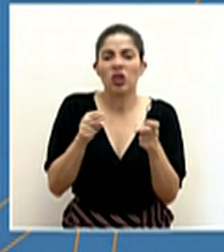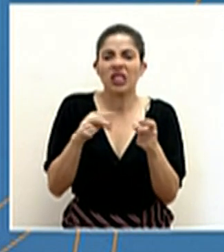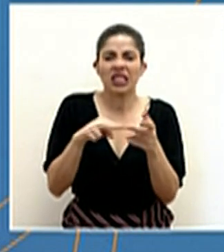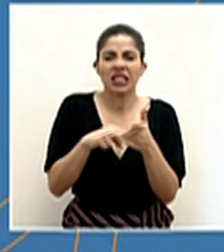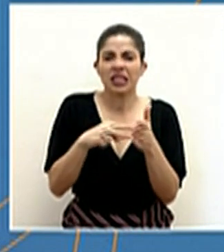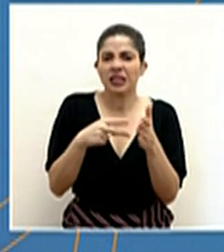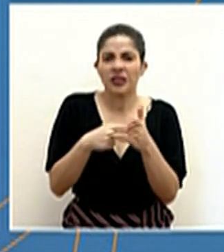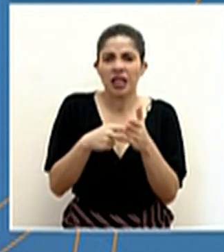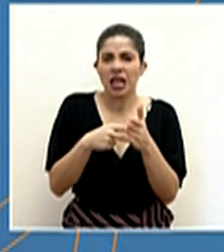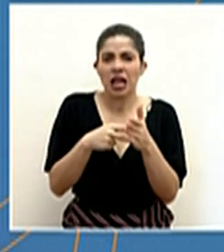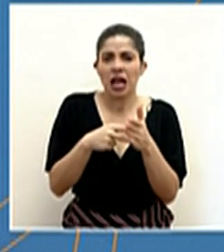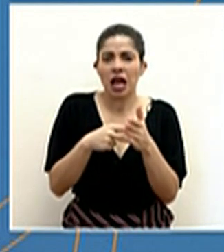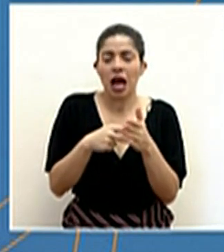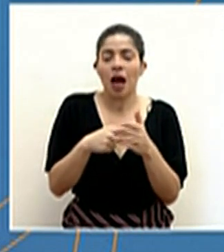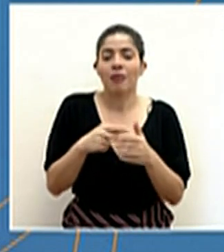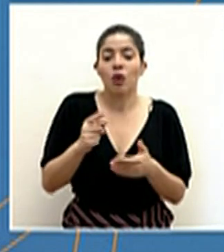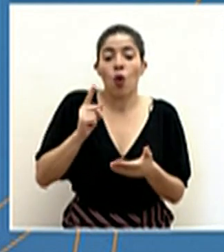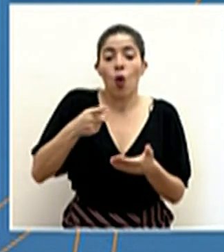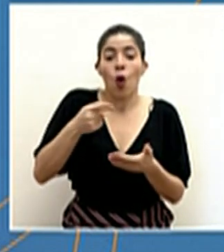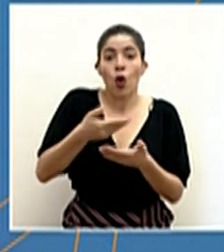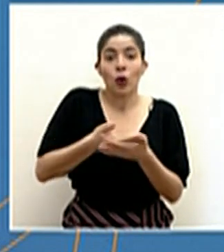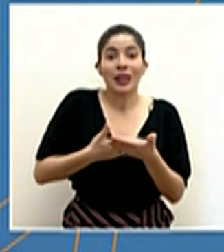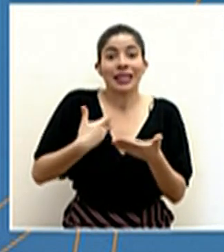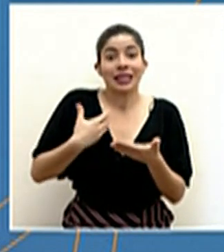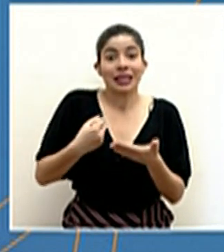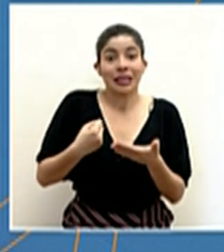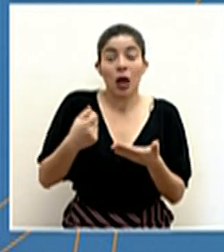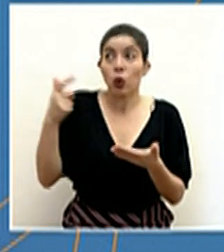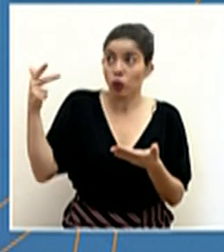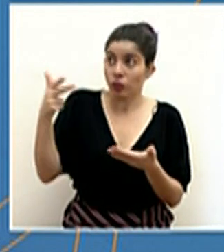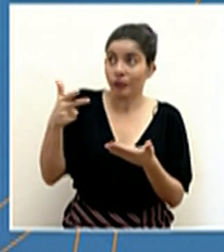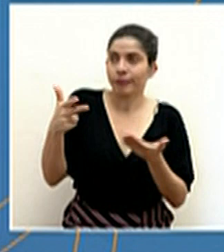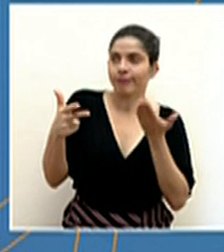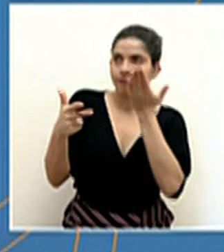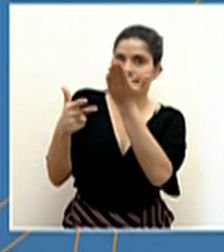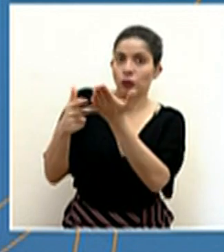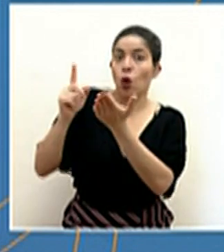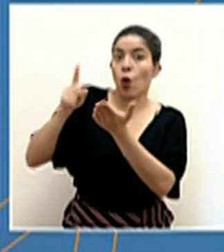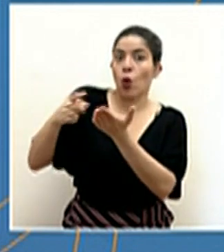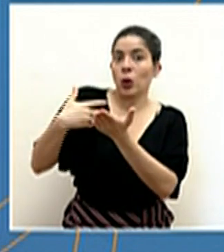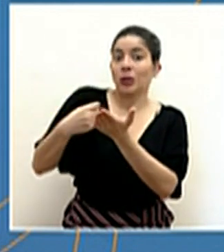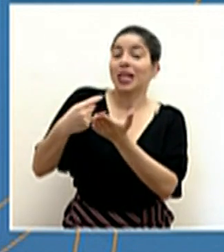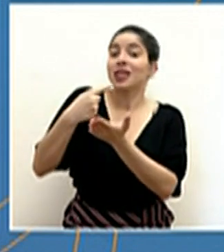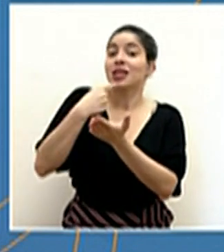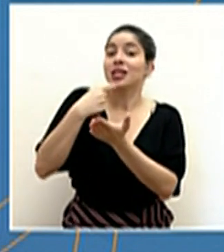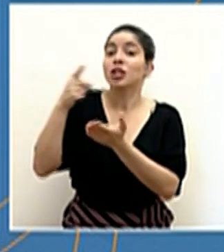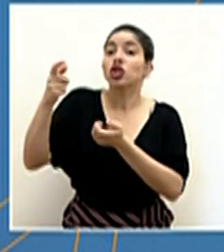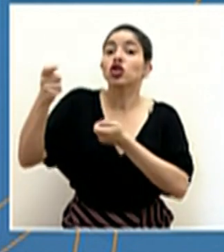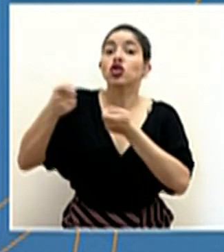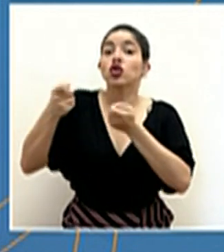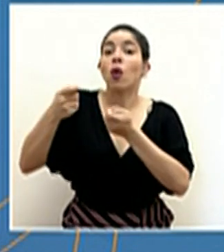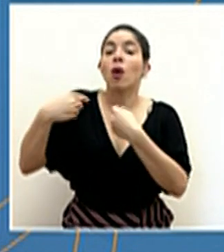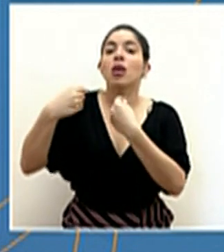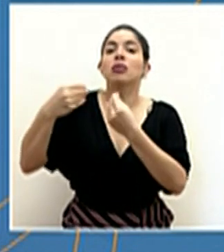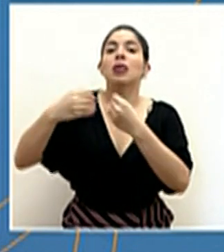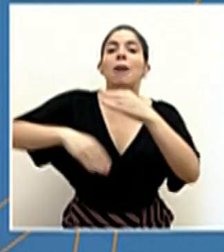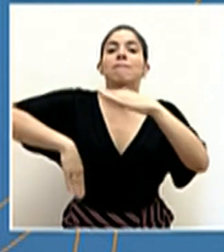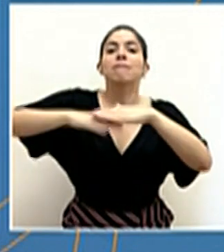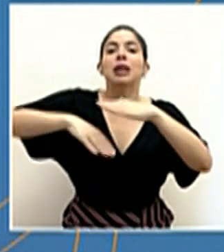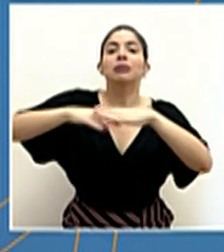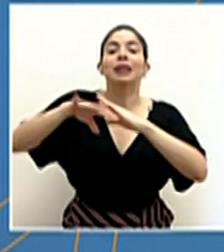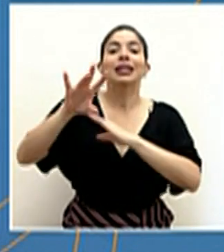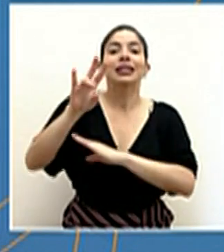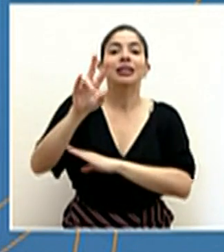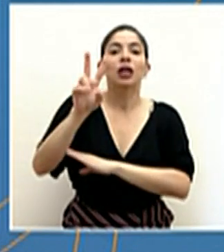del acompañamiento por una orden sanitaria que indica que el transportista tiene hasta 72